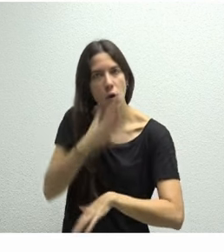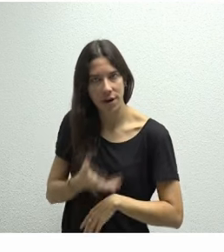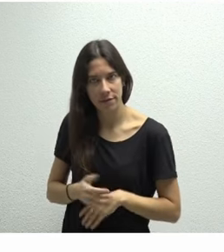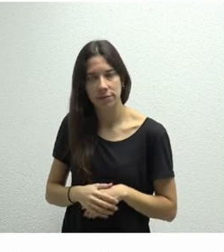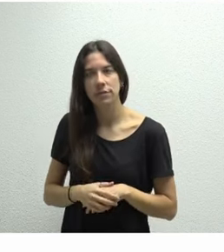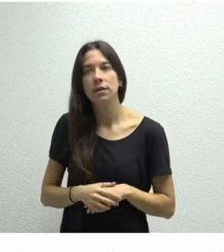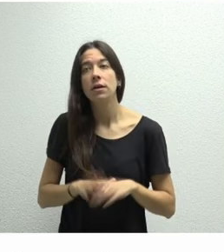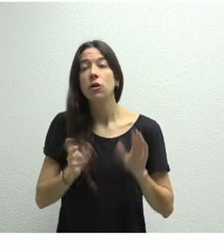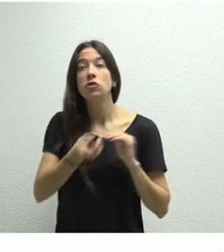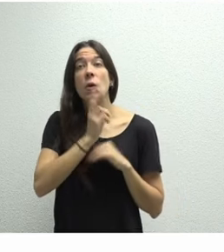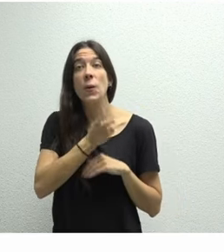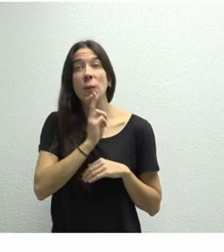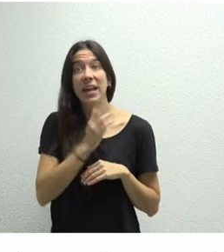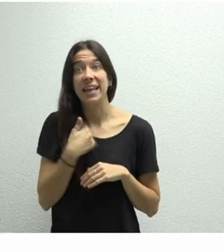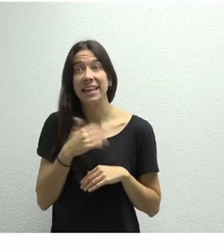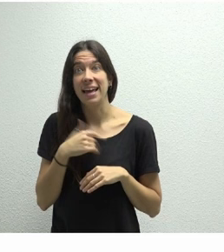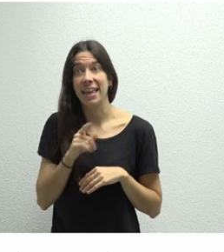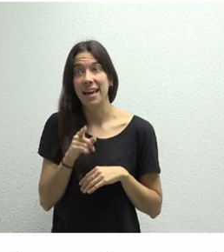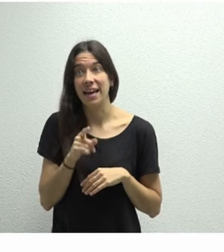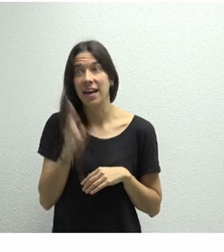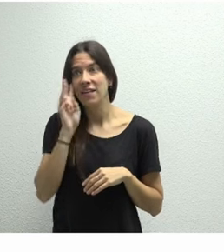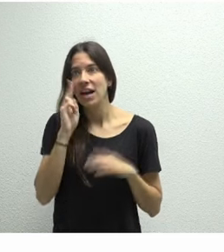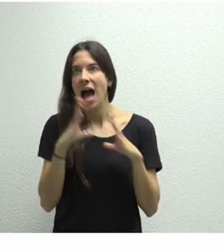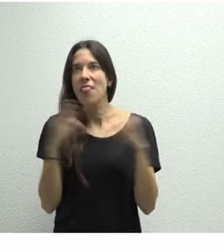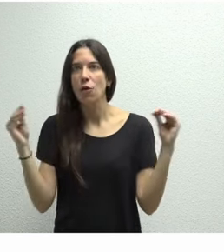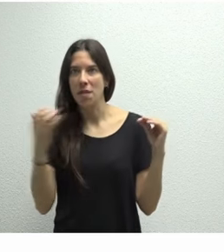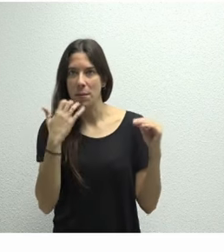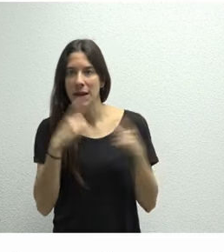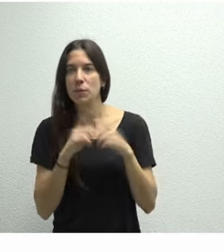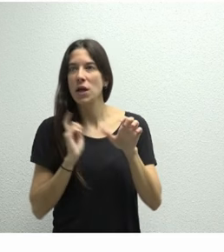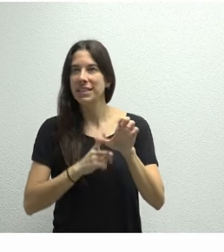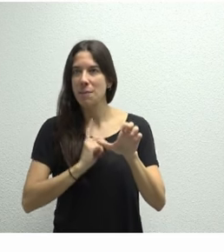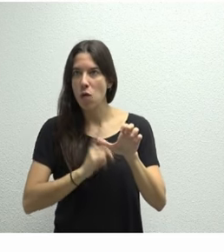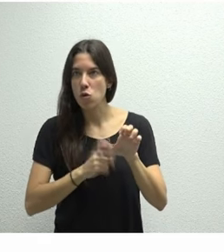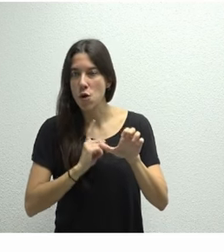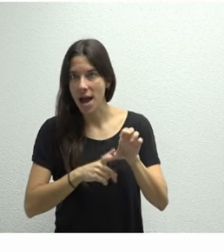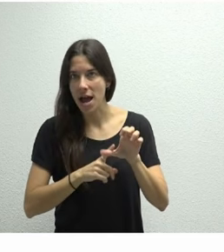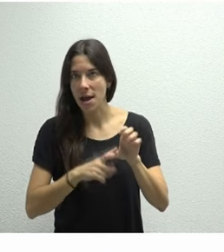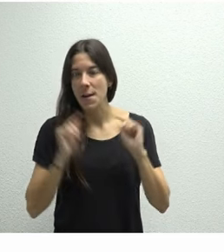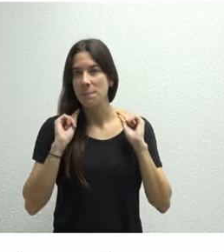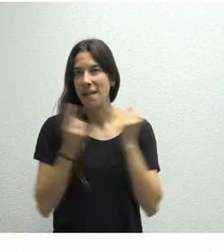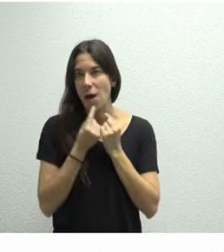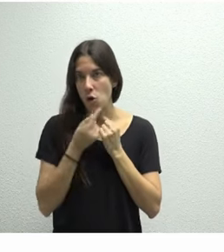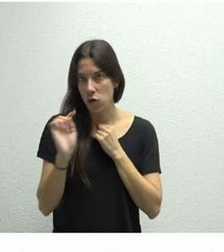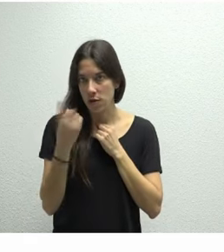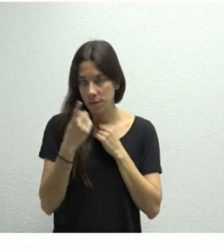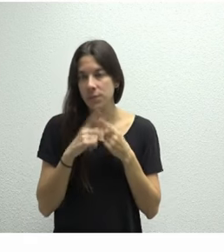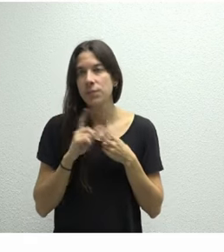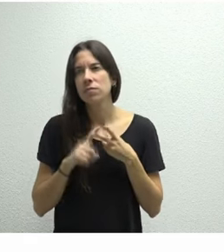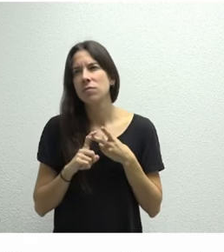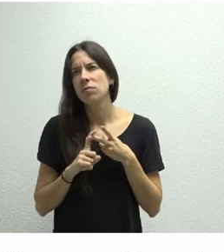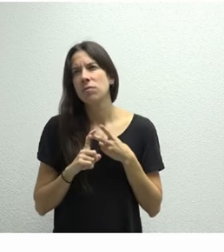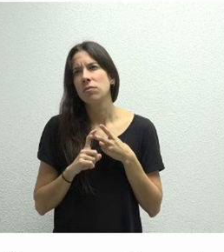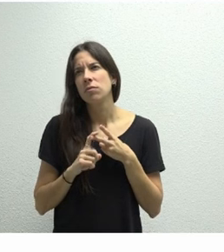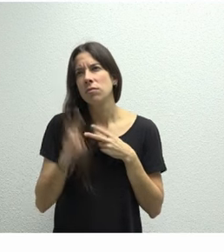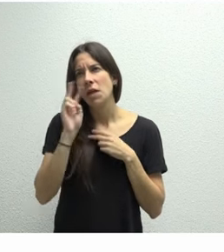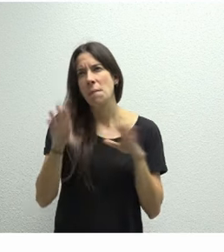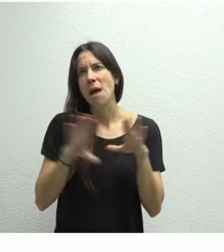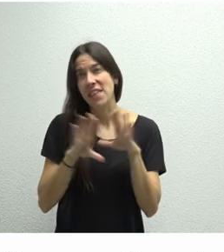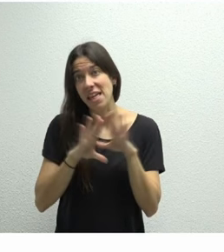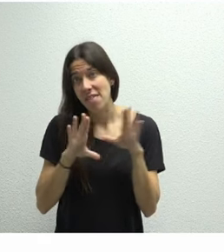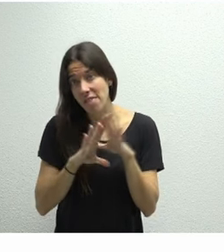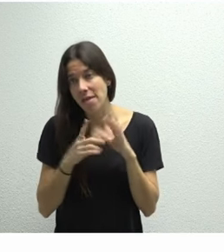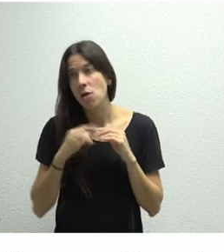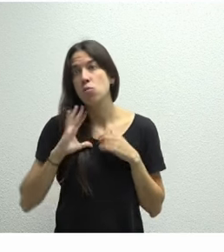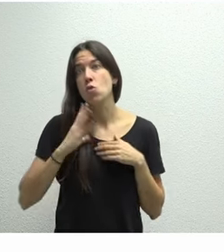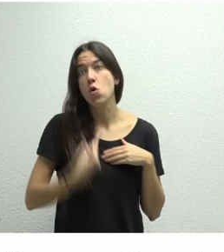pero los que ya están fijaros en Andalucía fijaros en extremadura sobre todo badajo fijaros en Madrid fijaros